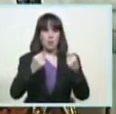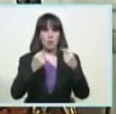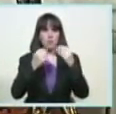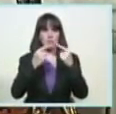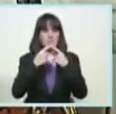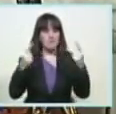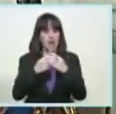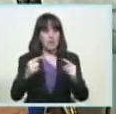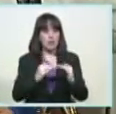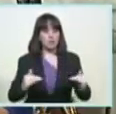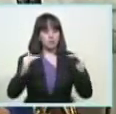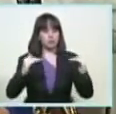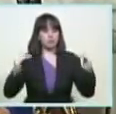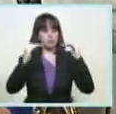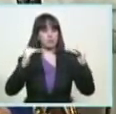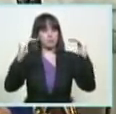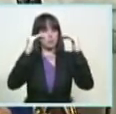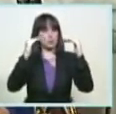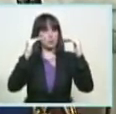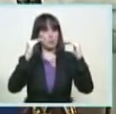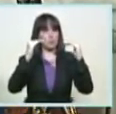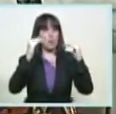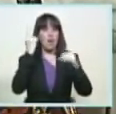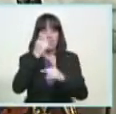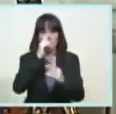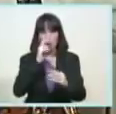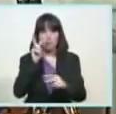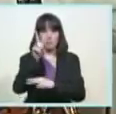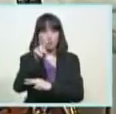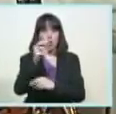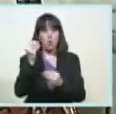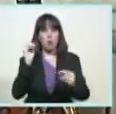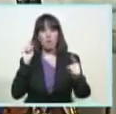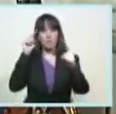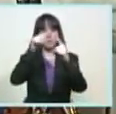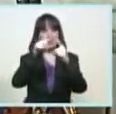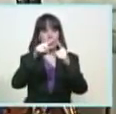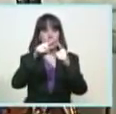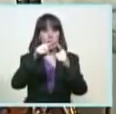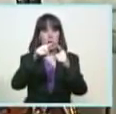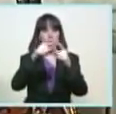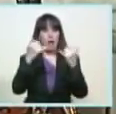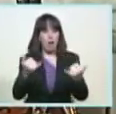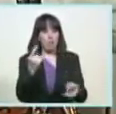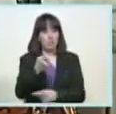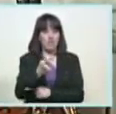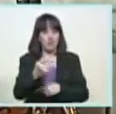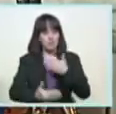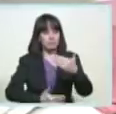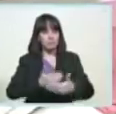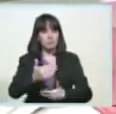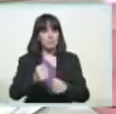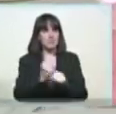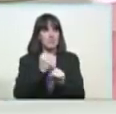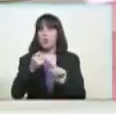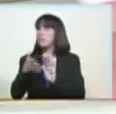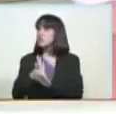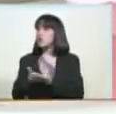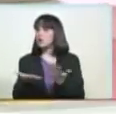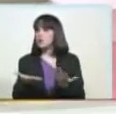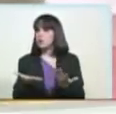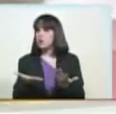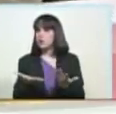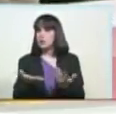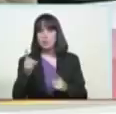hacia allá debemos dirigir el esfuerzo hacia allá debe ser qué pasó